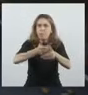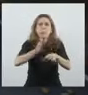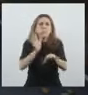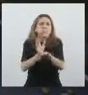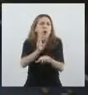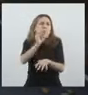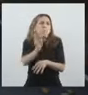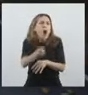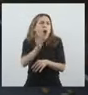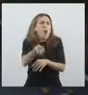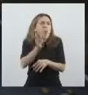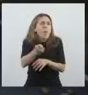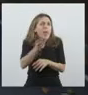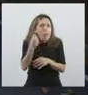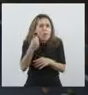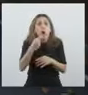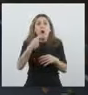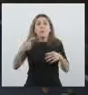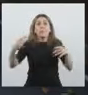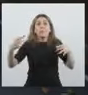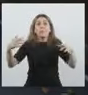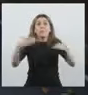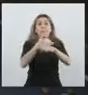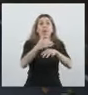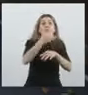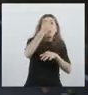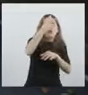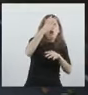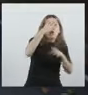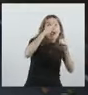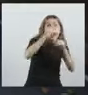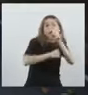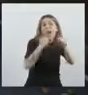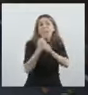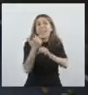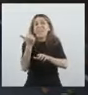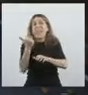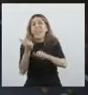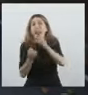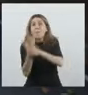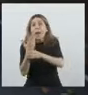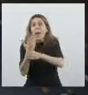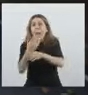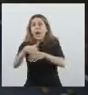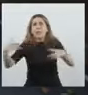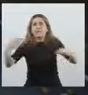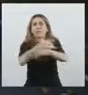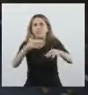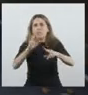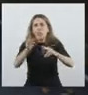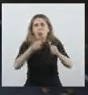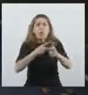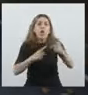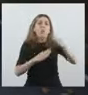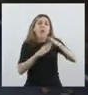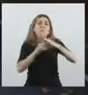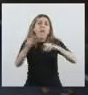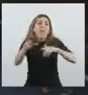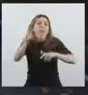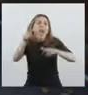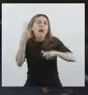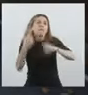la circulación entre las 0 y las 6 de la mañana de cada día. Según las jurisdicciones, las autoridades